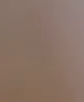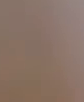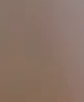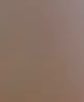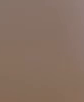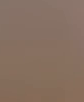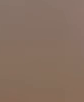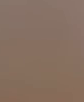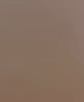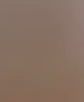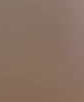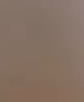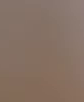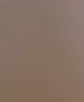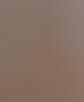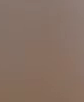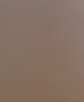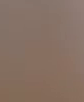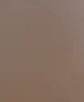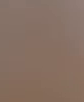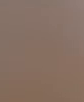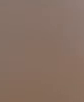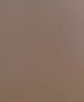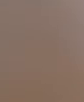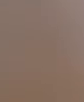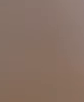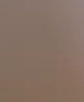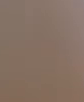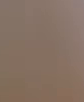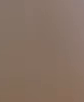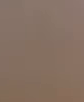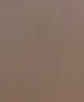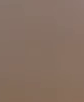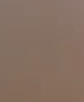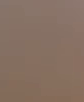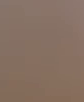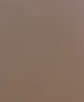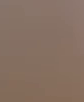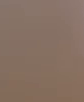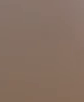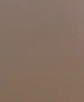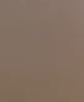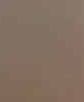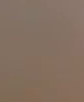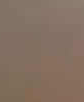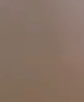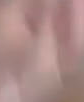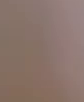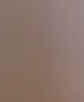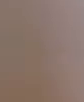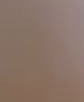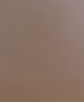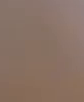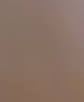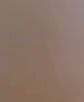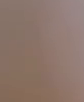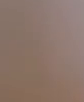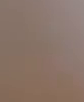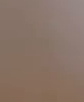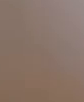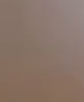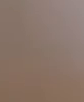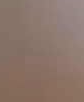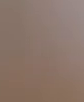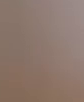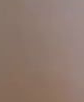el control, esa es la realidad, tenemos el control. Ay, qué pena me da con el coche. Digo, no, no me da ninguna pena con